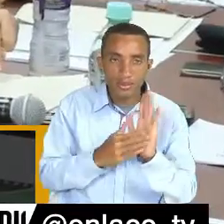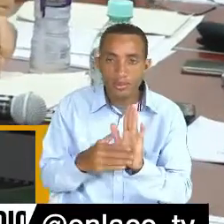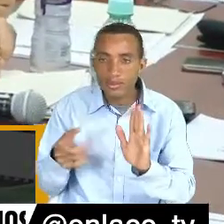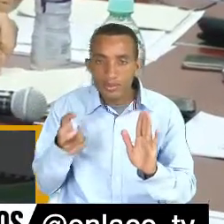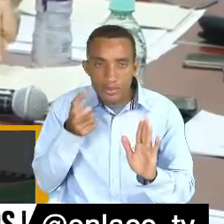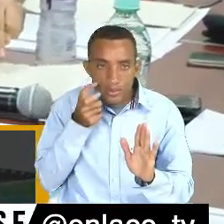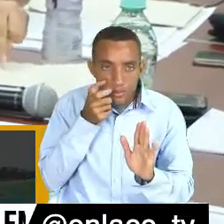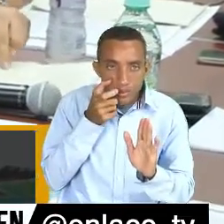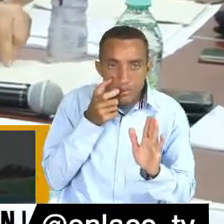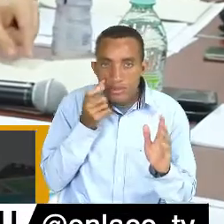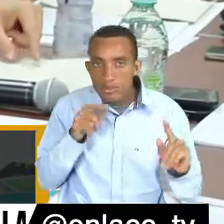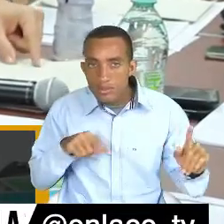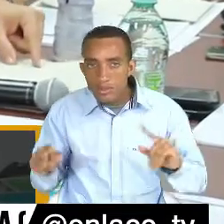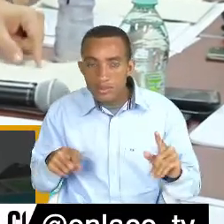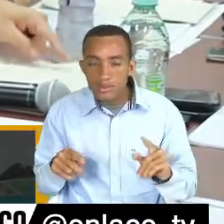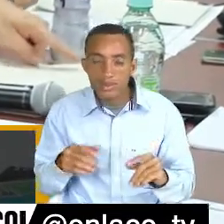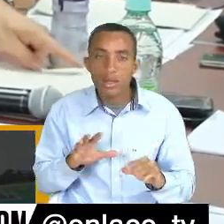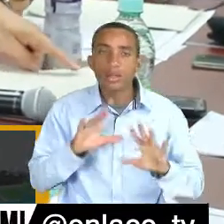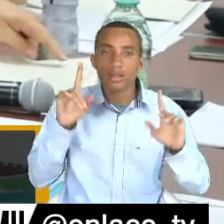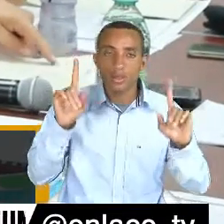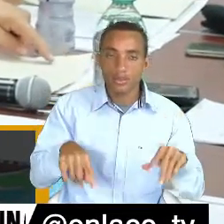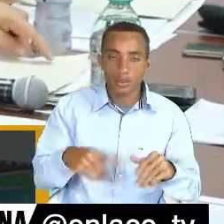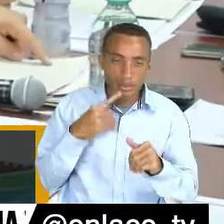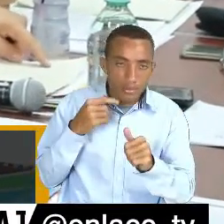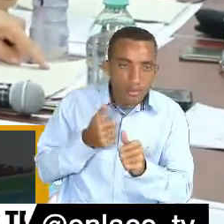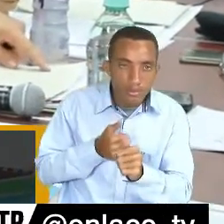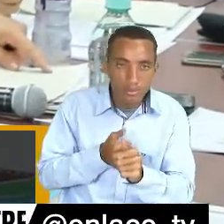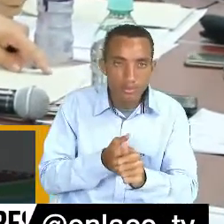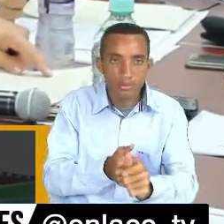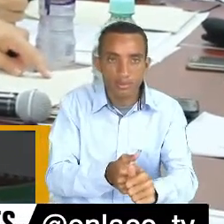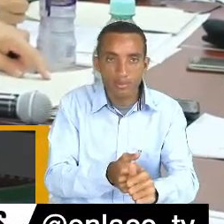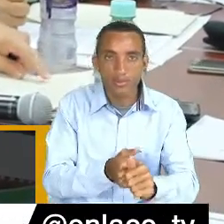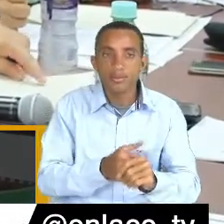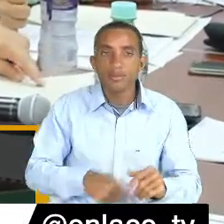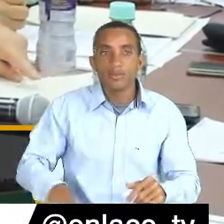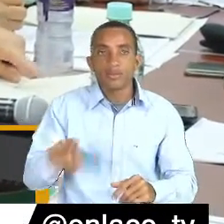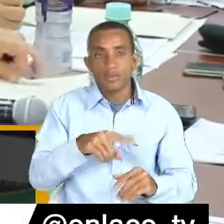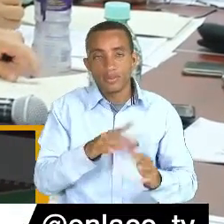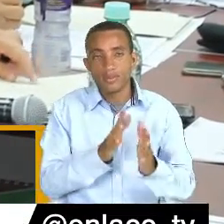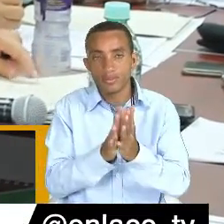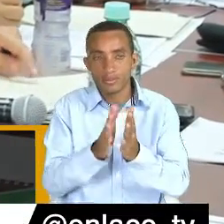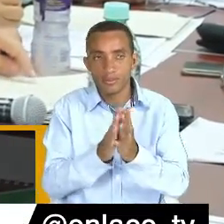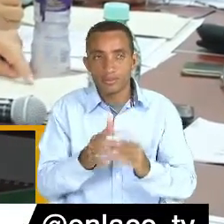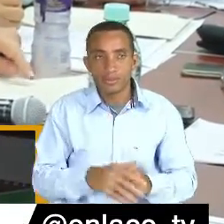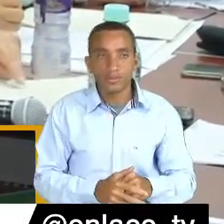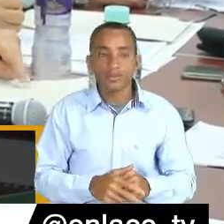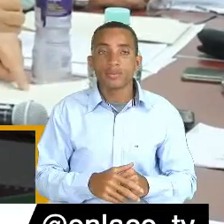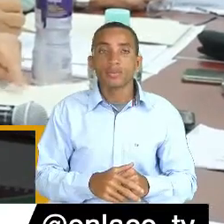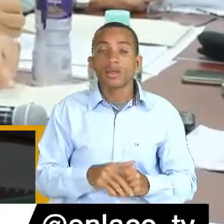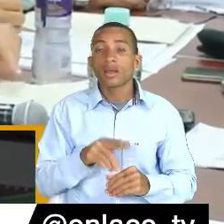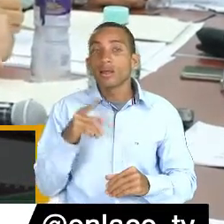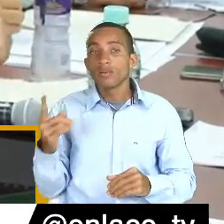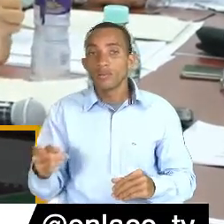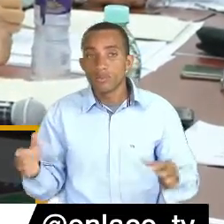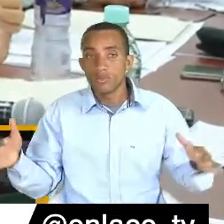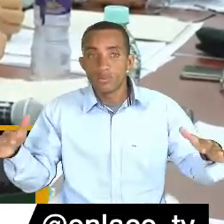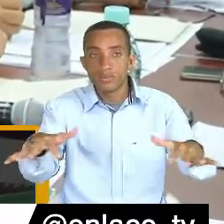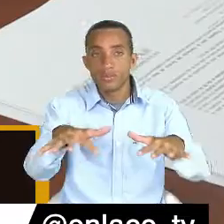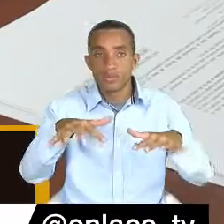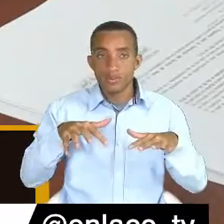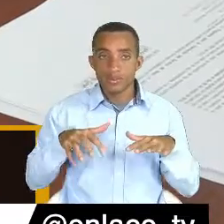y hacer un verdadero seguimiento en tiempo para que podamos ver los resultados. A la Asamblea se le pidió crear